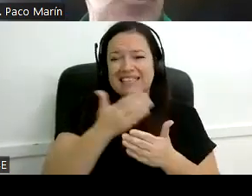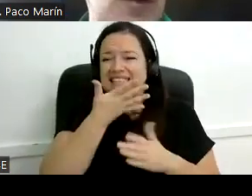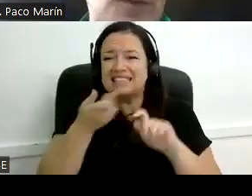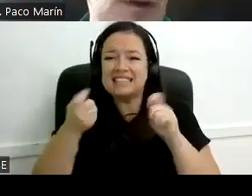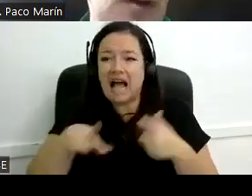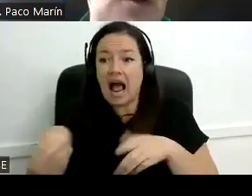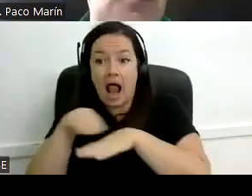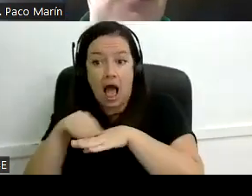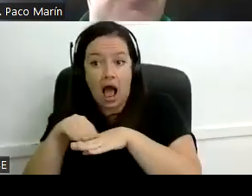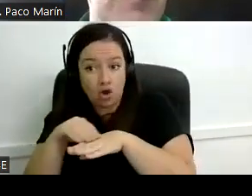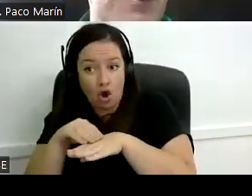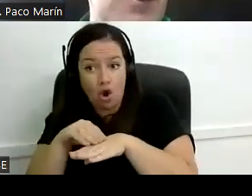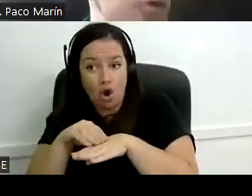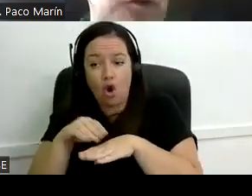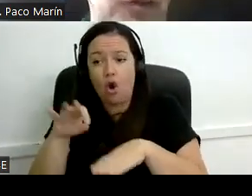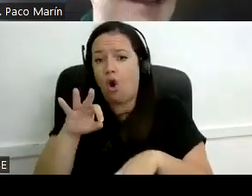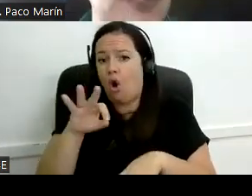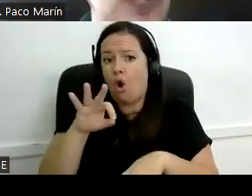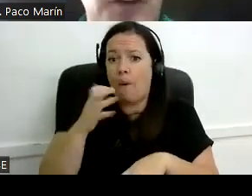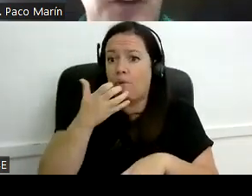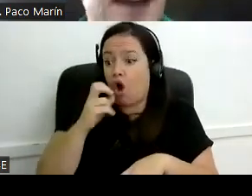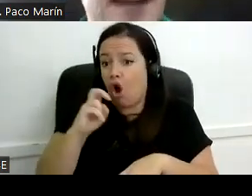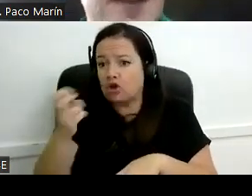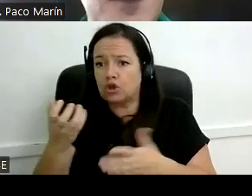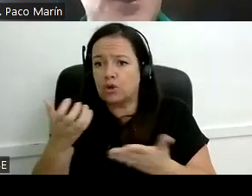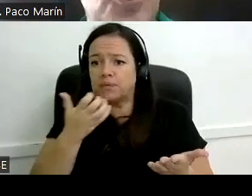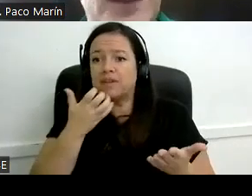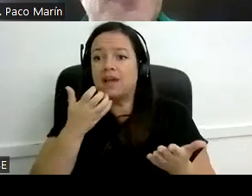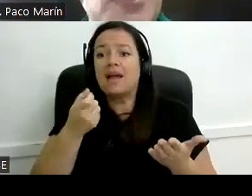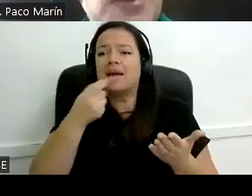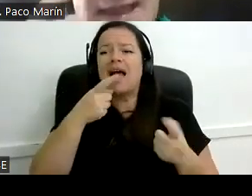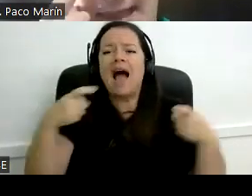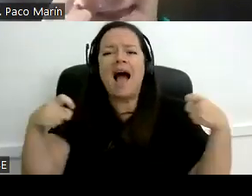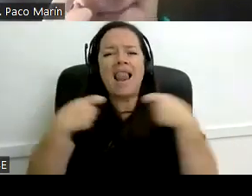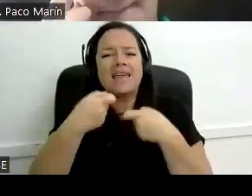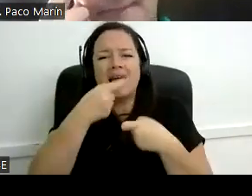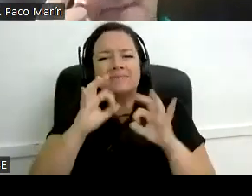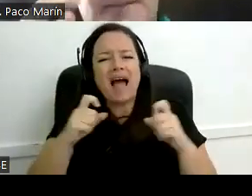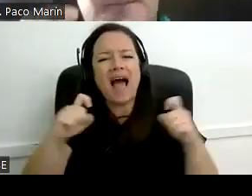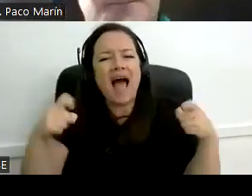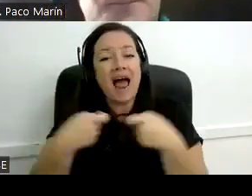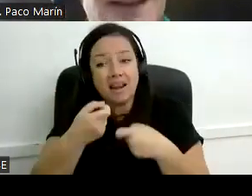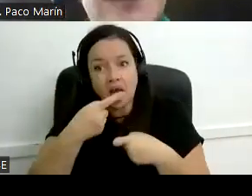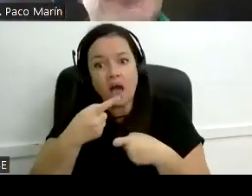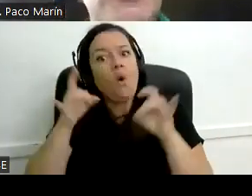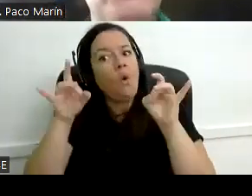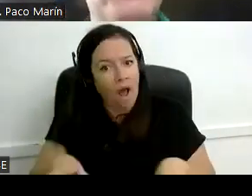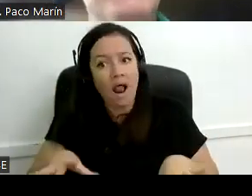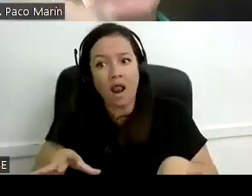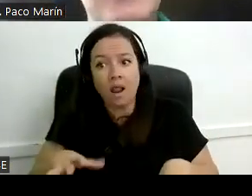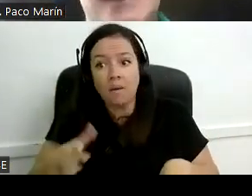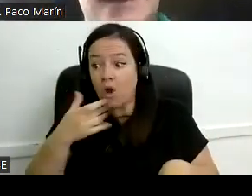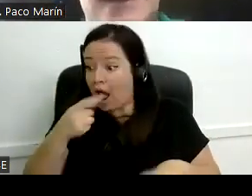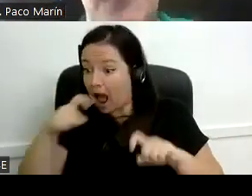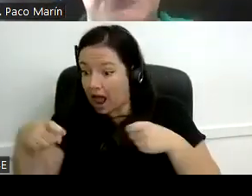el alcohol u otros sedantes, como los antihistamínicos, por ejemplo, eh, eh, pueden interaccionar y pueden